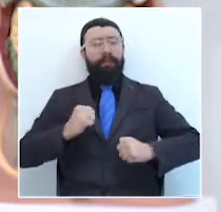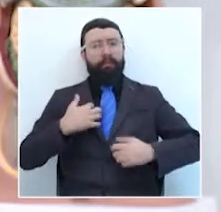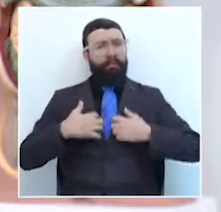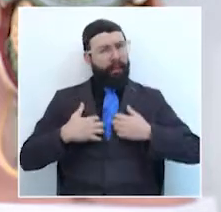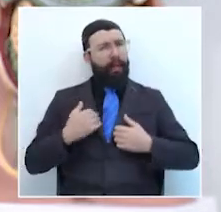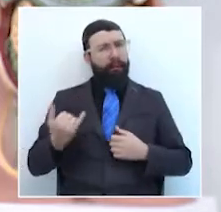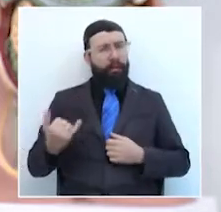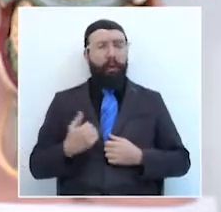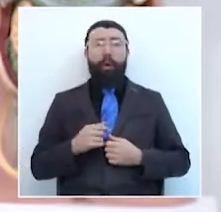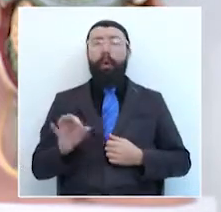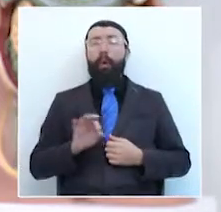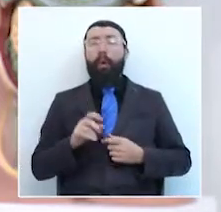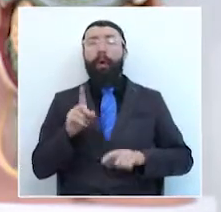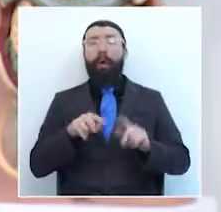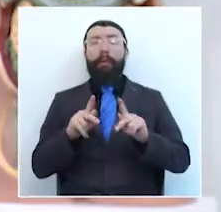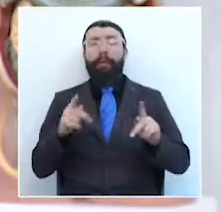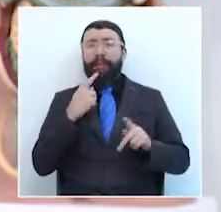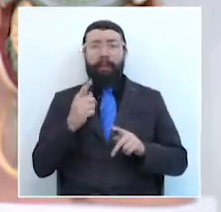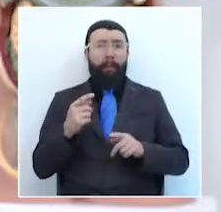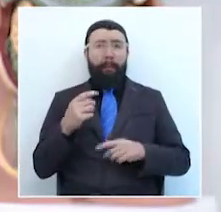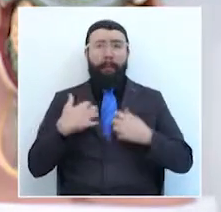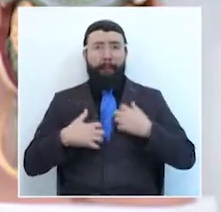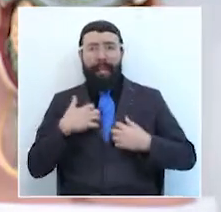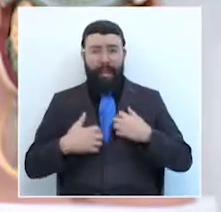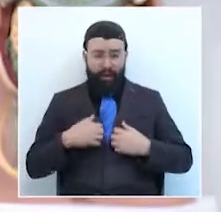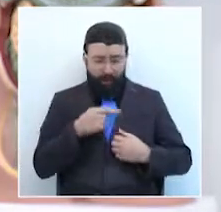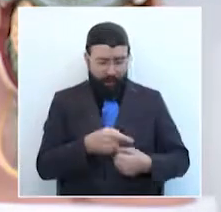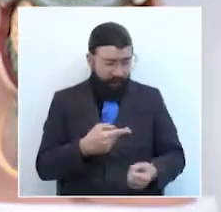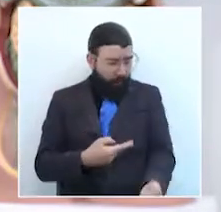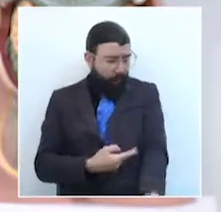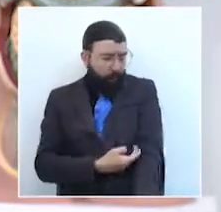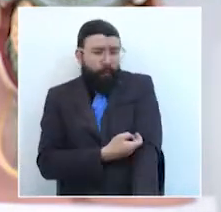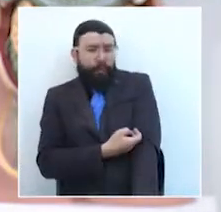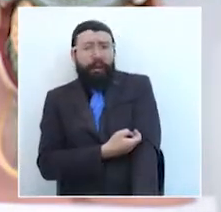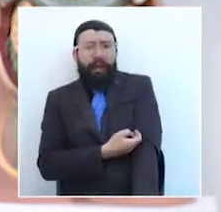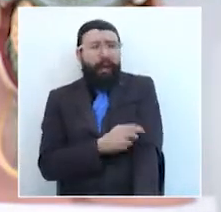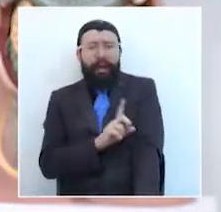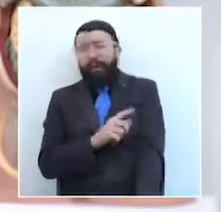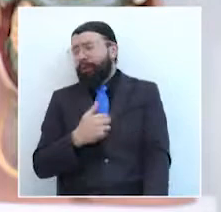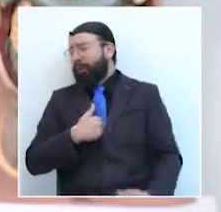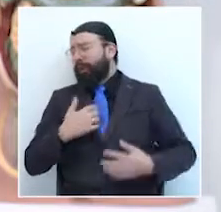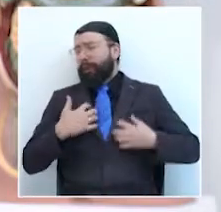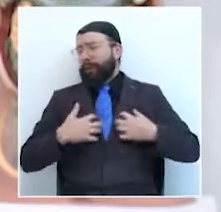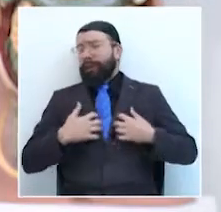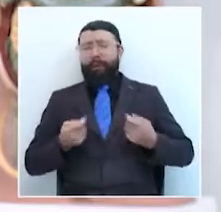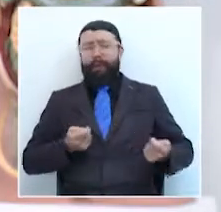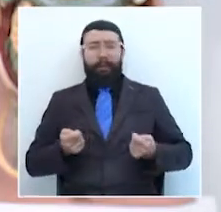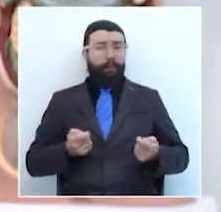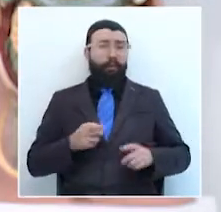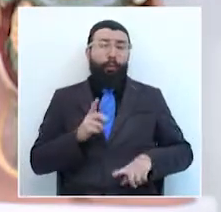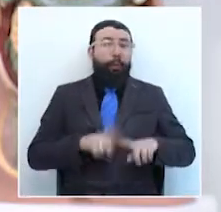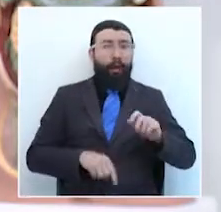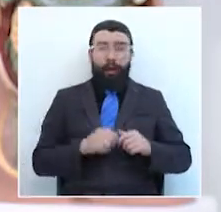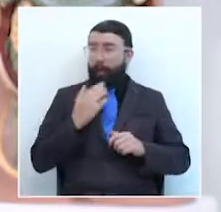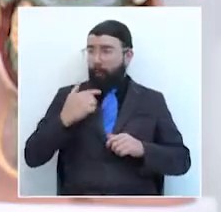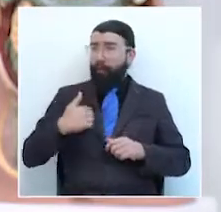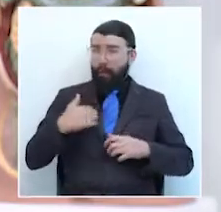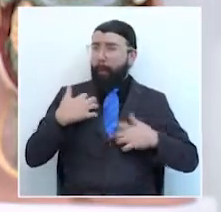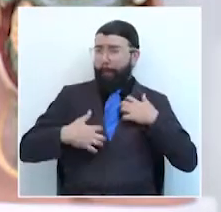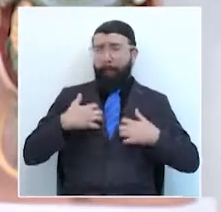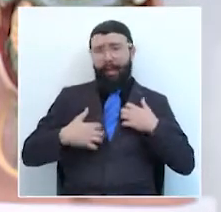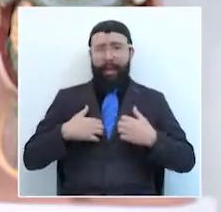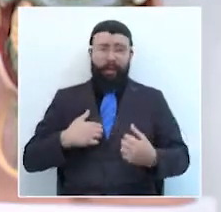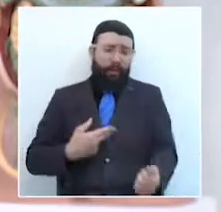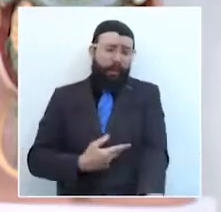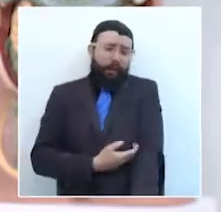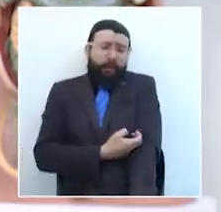miedo a ciertas las agujas pero es algo que no lo pueden controlar yo le tengo miedo también a las inyecciones pero el